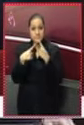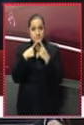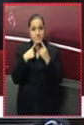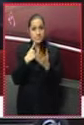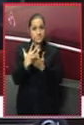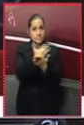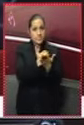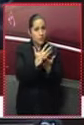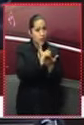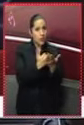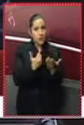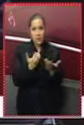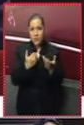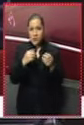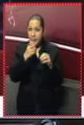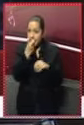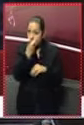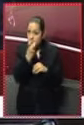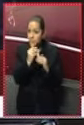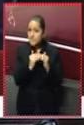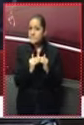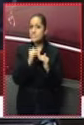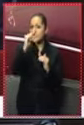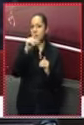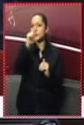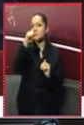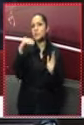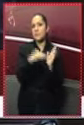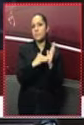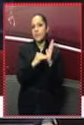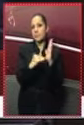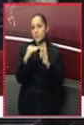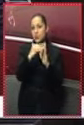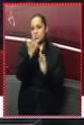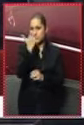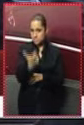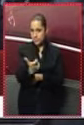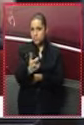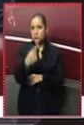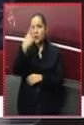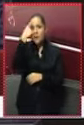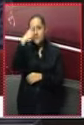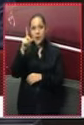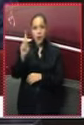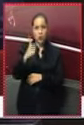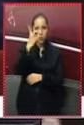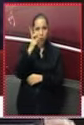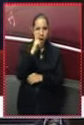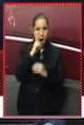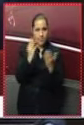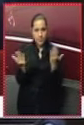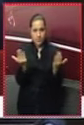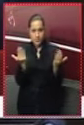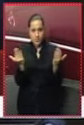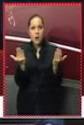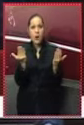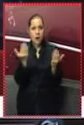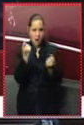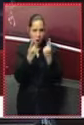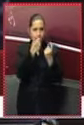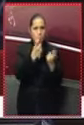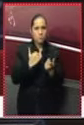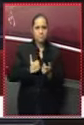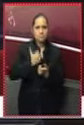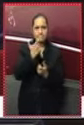logró incrementar a 17,000 millones de pesos con la paridad del dólar y también por los